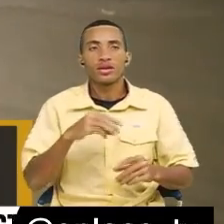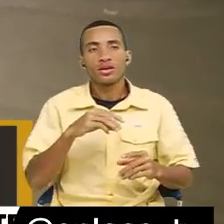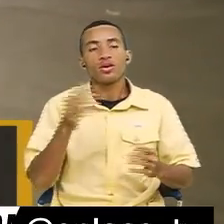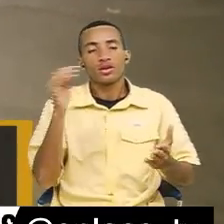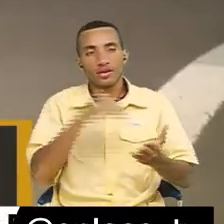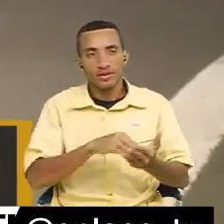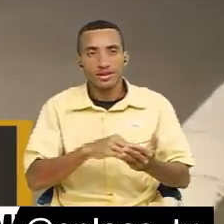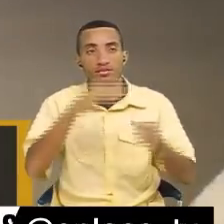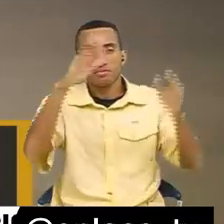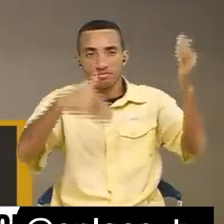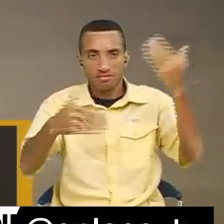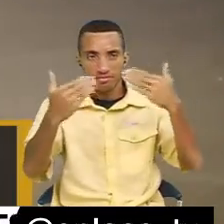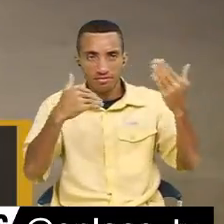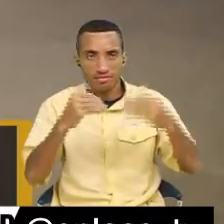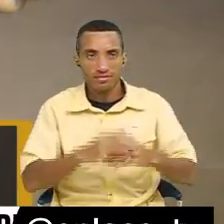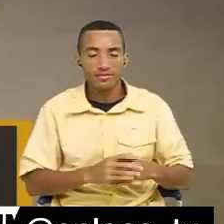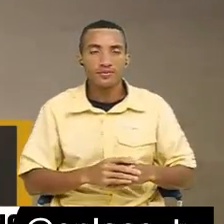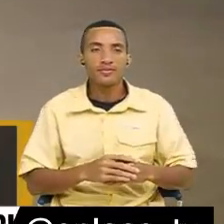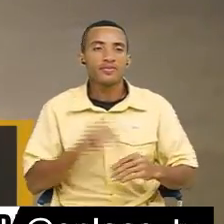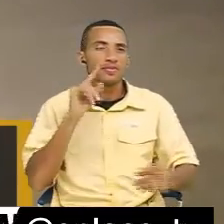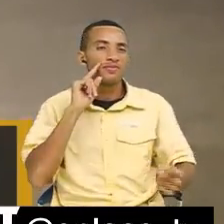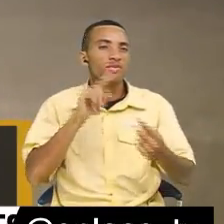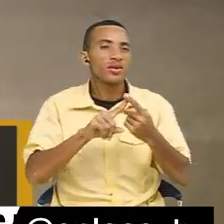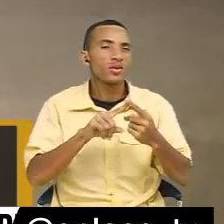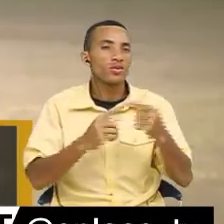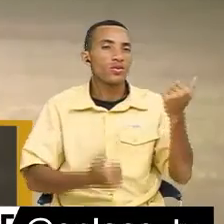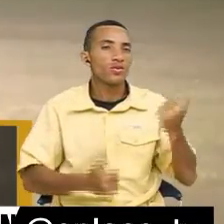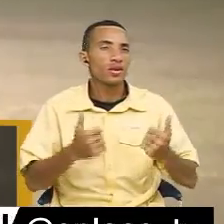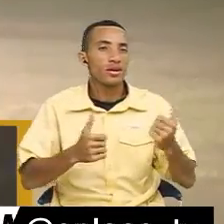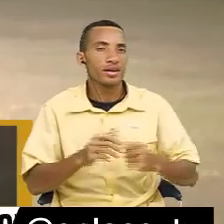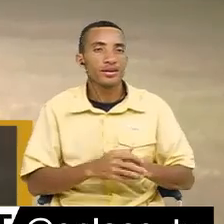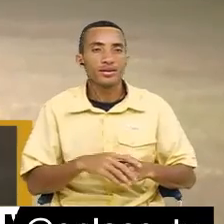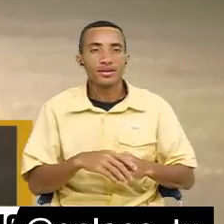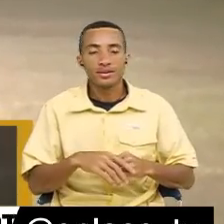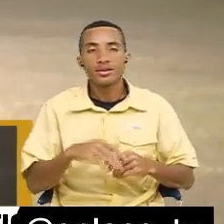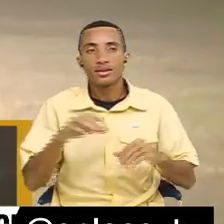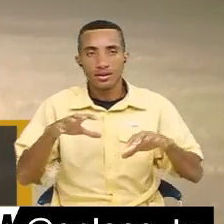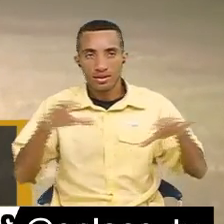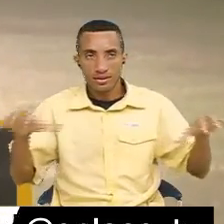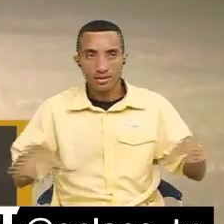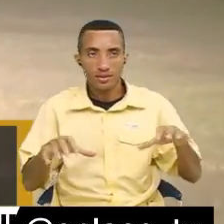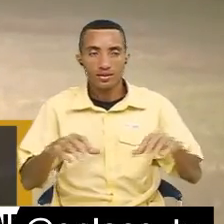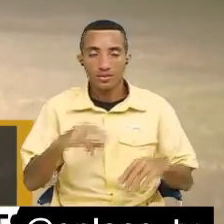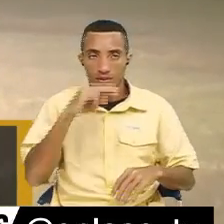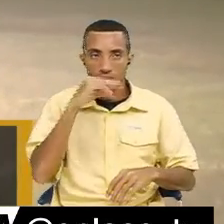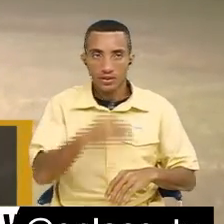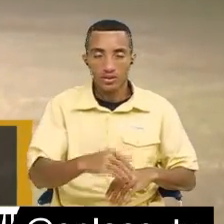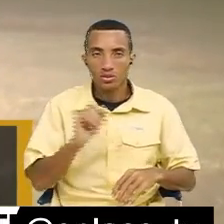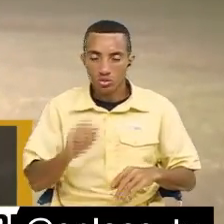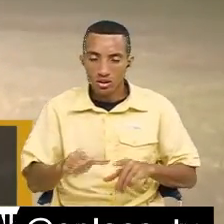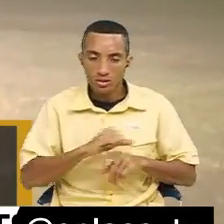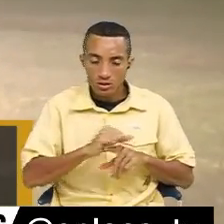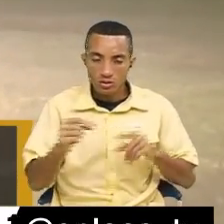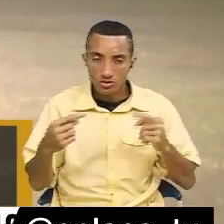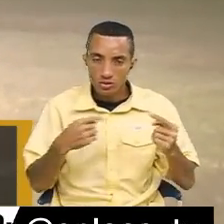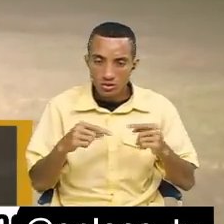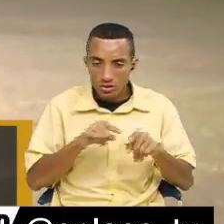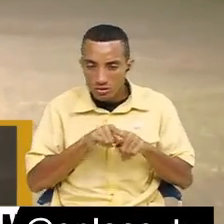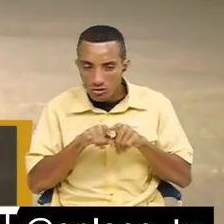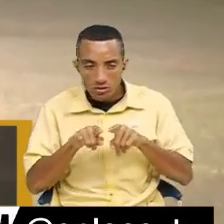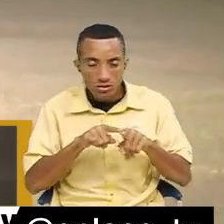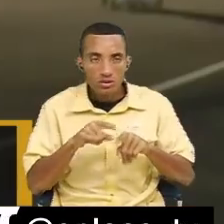igual. La idea es estar haciendo ese tipo de actividades, que los niños estén en competencia, que se vayan conociendo, que